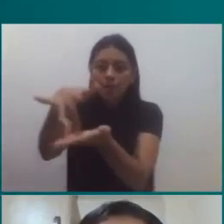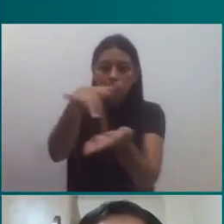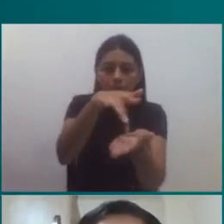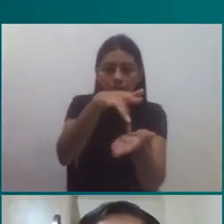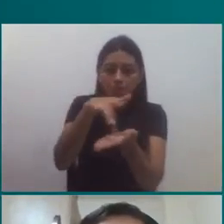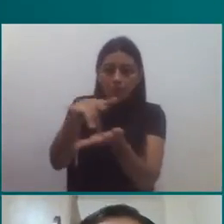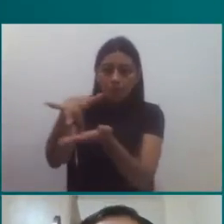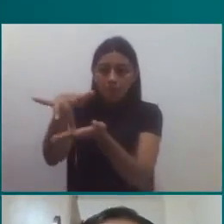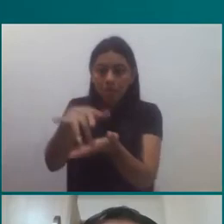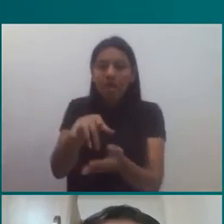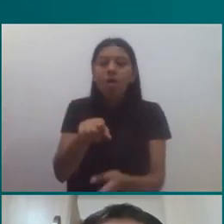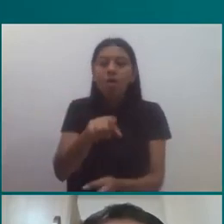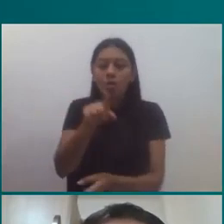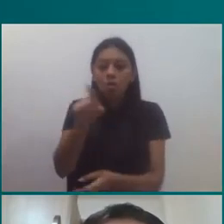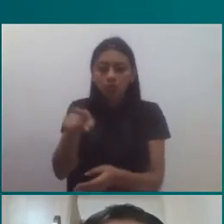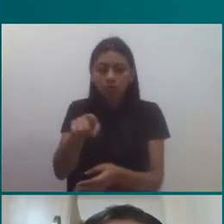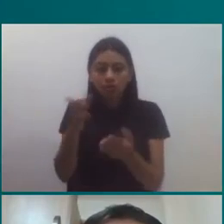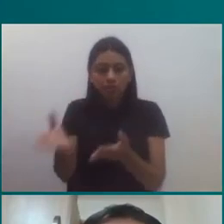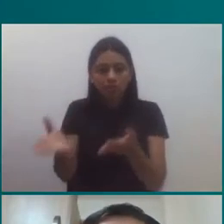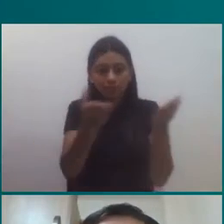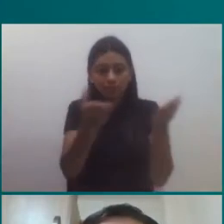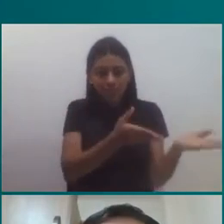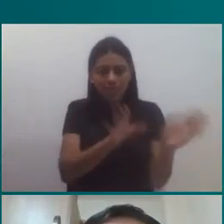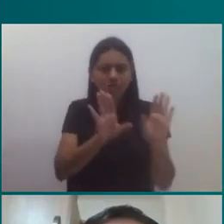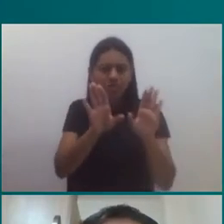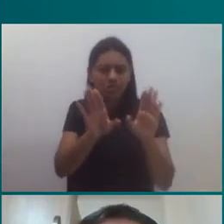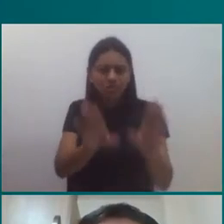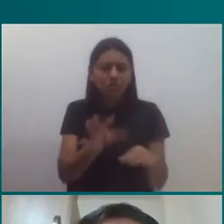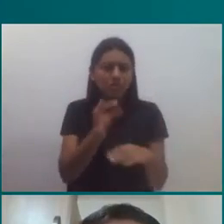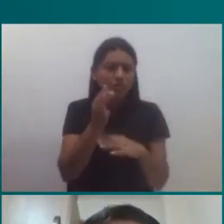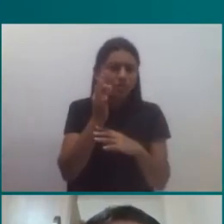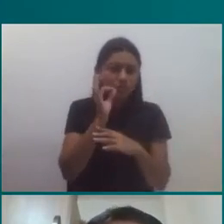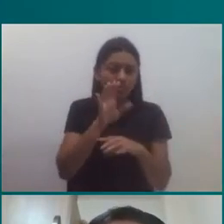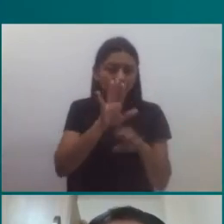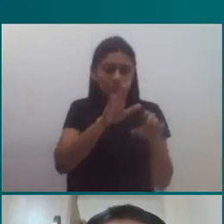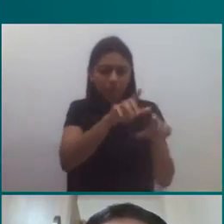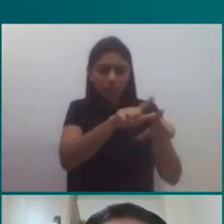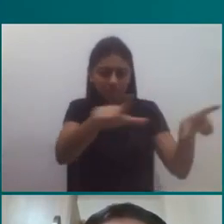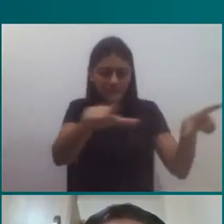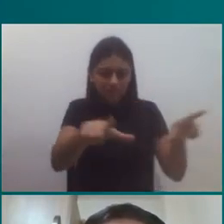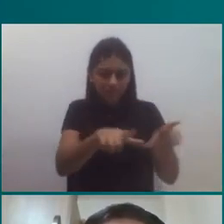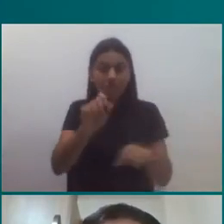que se dirijan al Café de Innovación, a la sala 1 Innovación, para dar